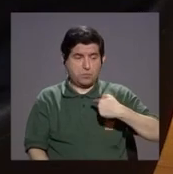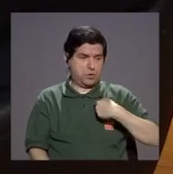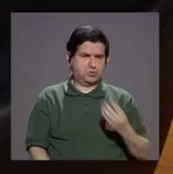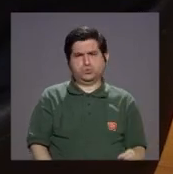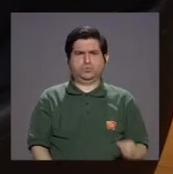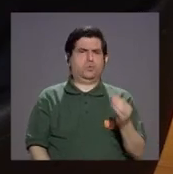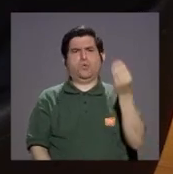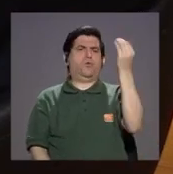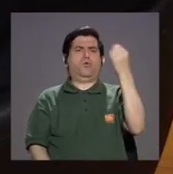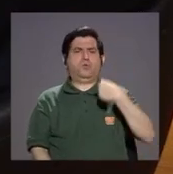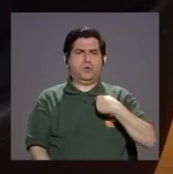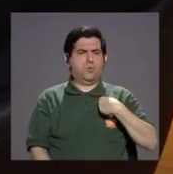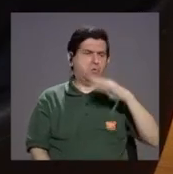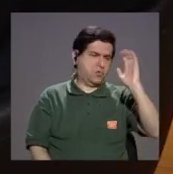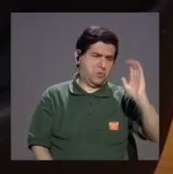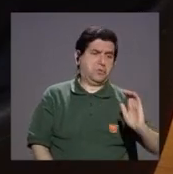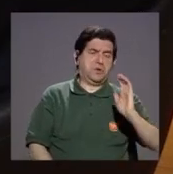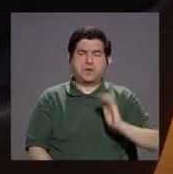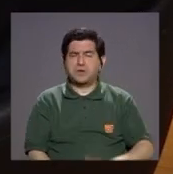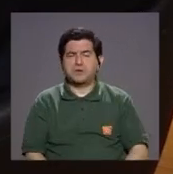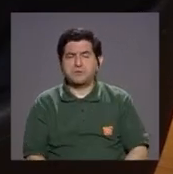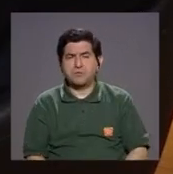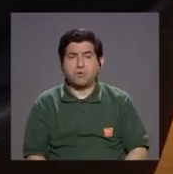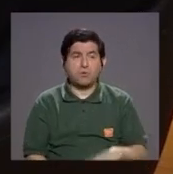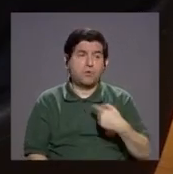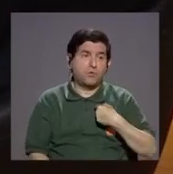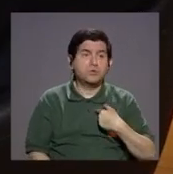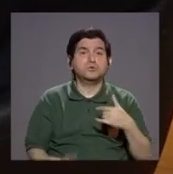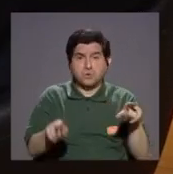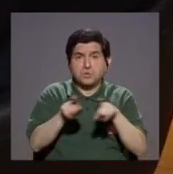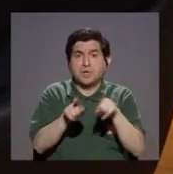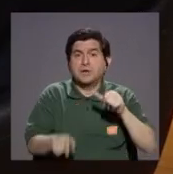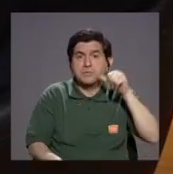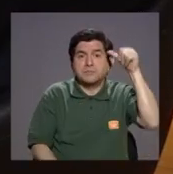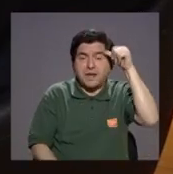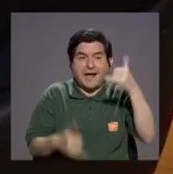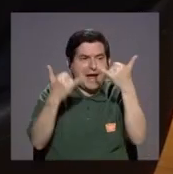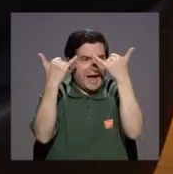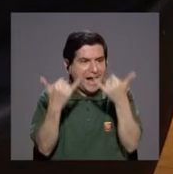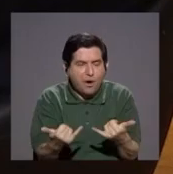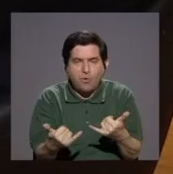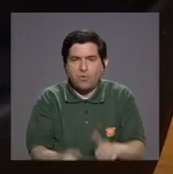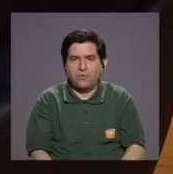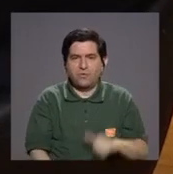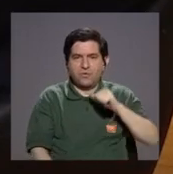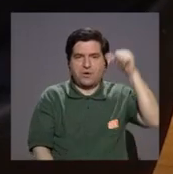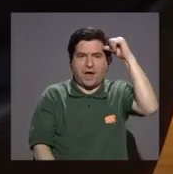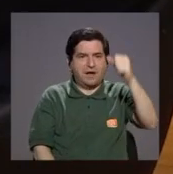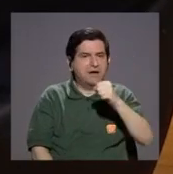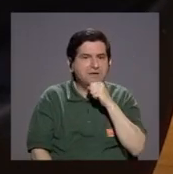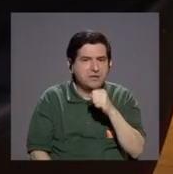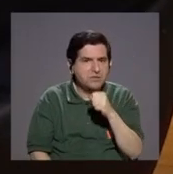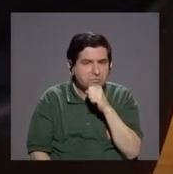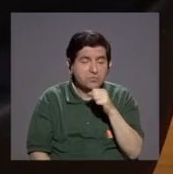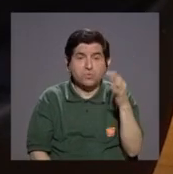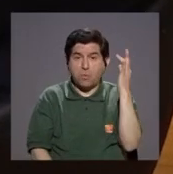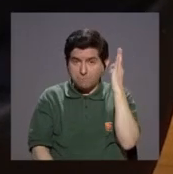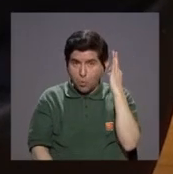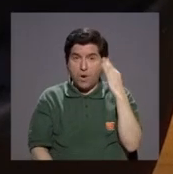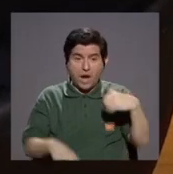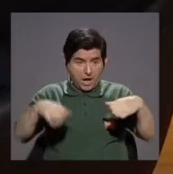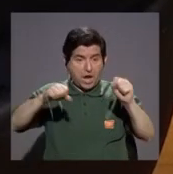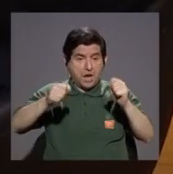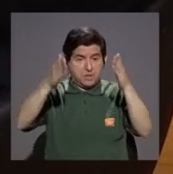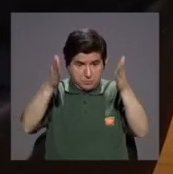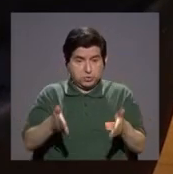joven cuando yo era niño cuando yo era adulto y ahora de adulto mayor las mujeres conduciendo